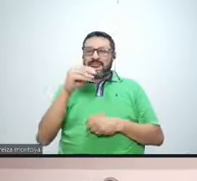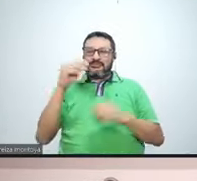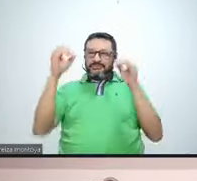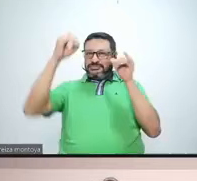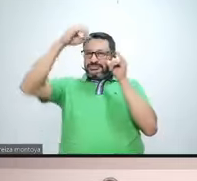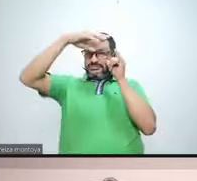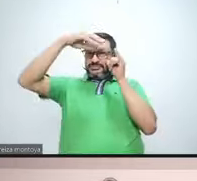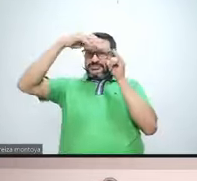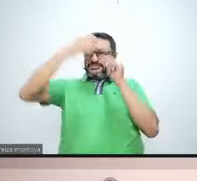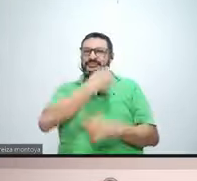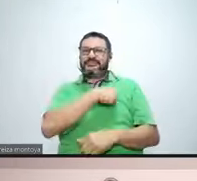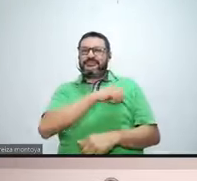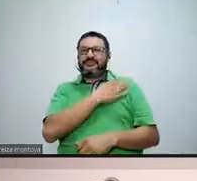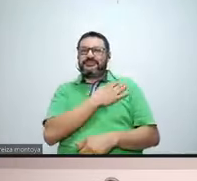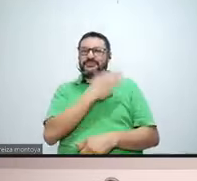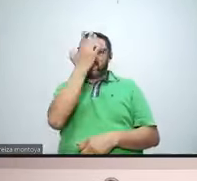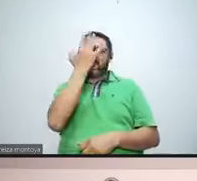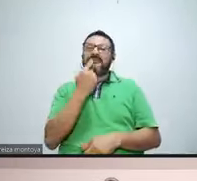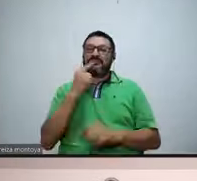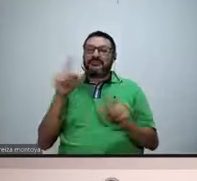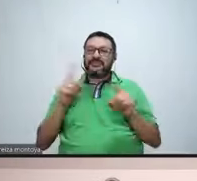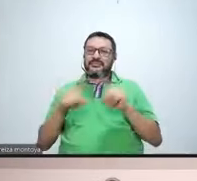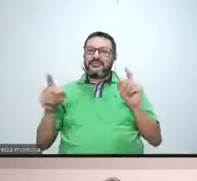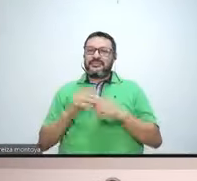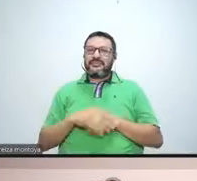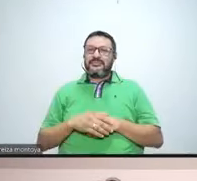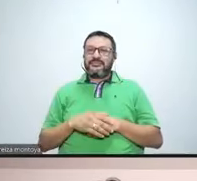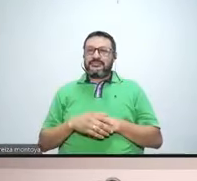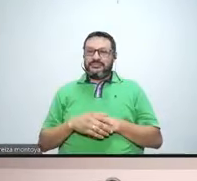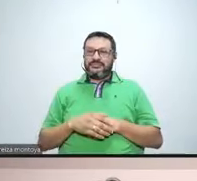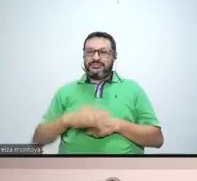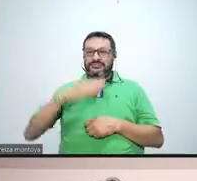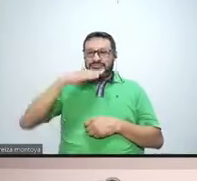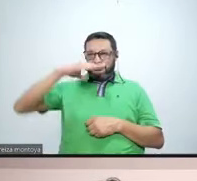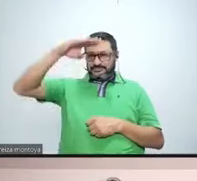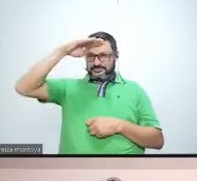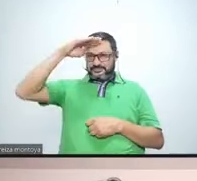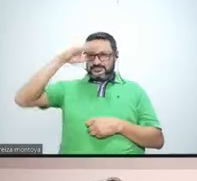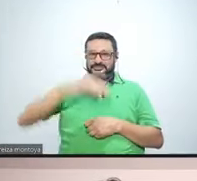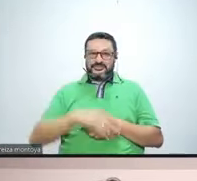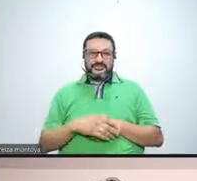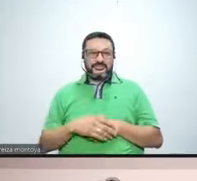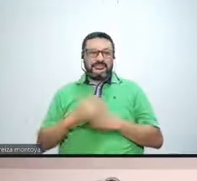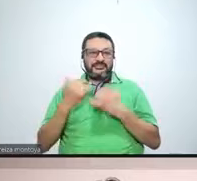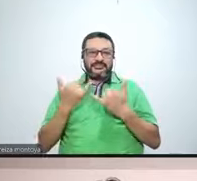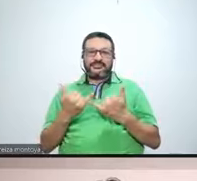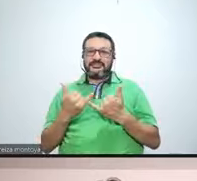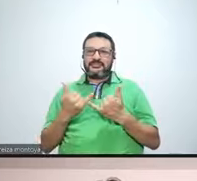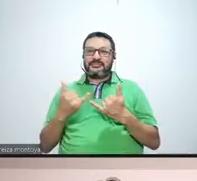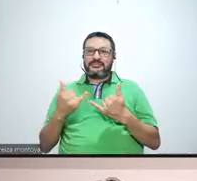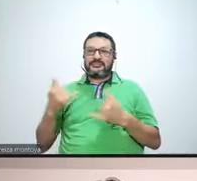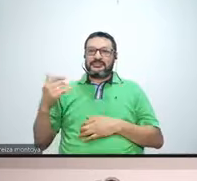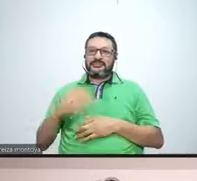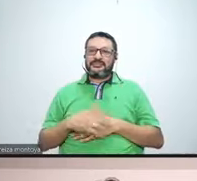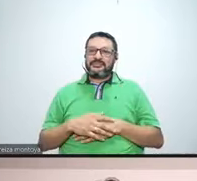Paisa Deportes, en esta ciudad de la eterna primavera, que Checho, tenemos un clima